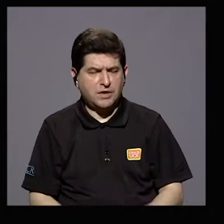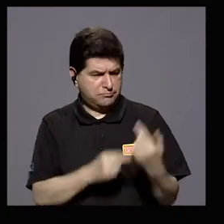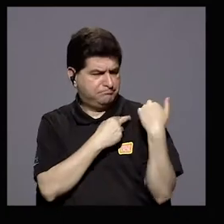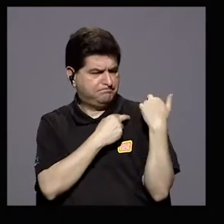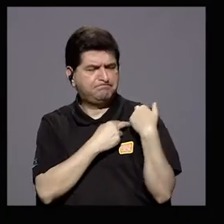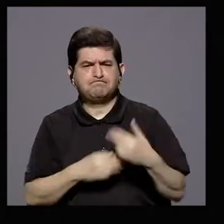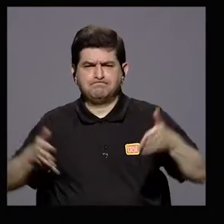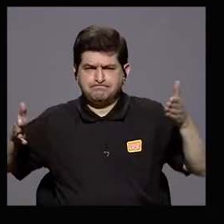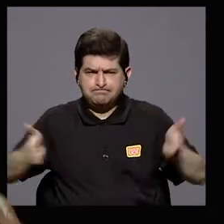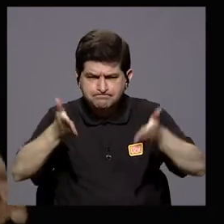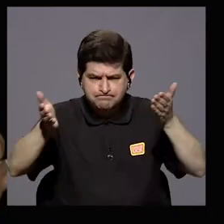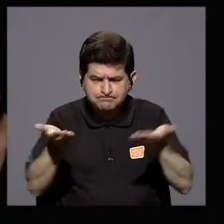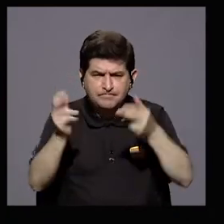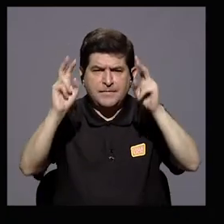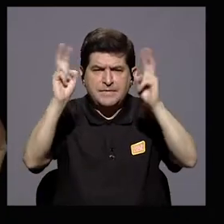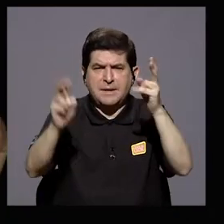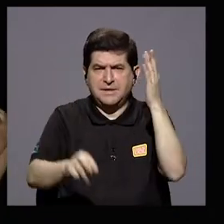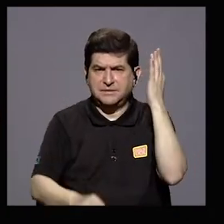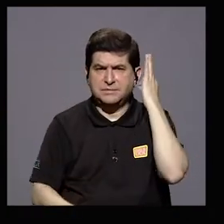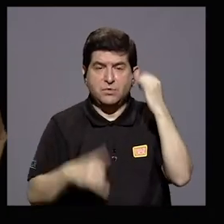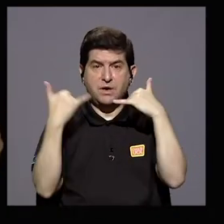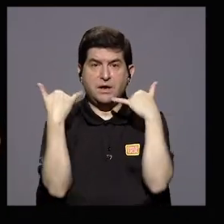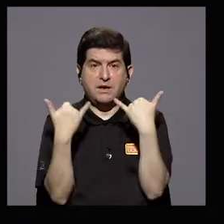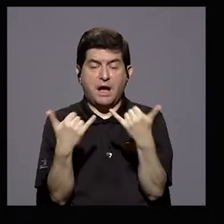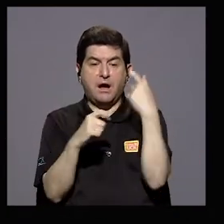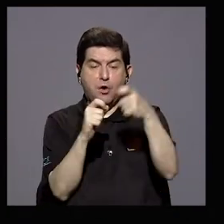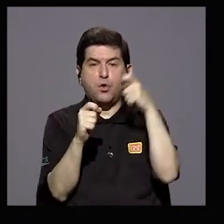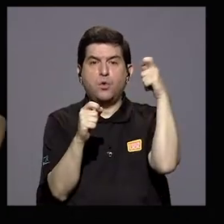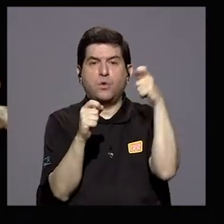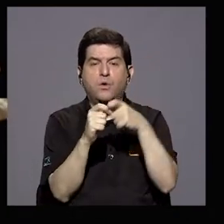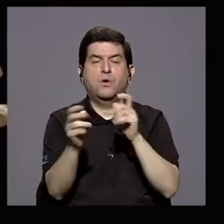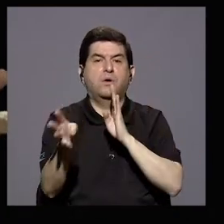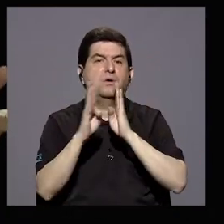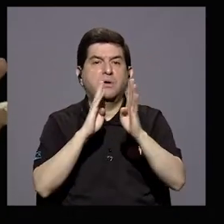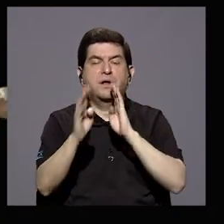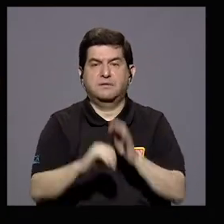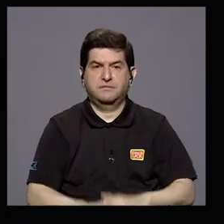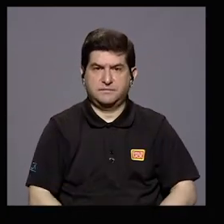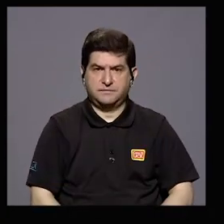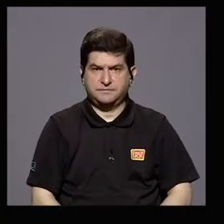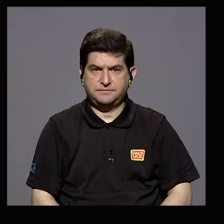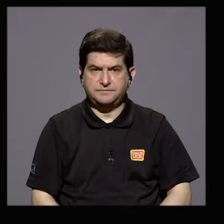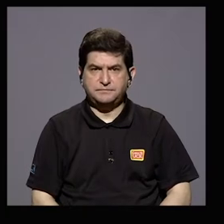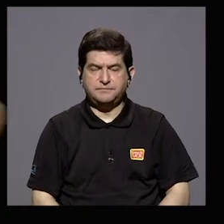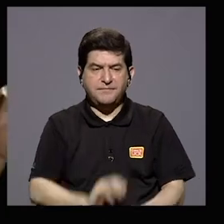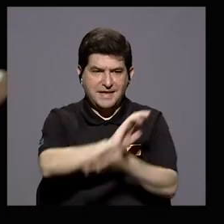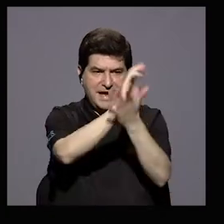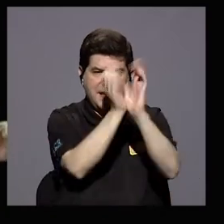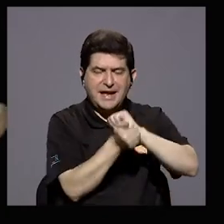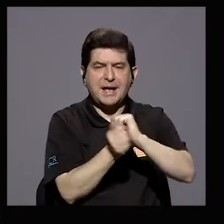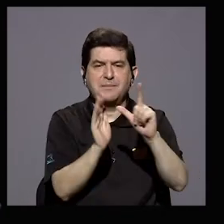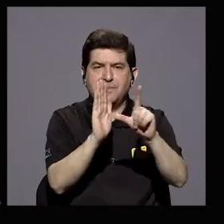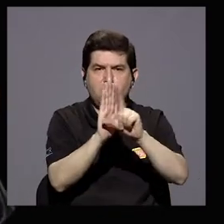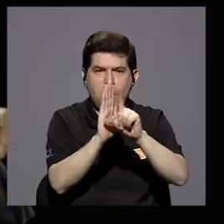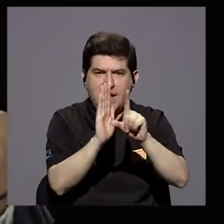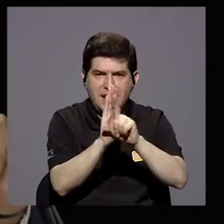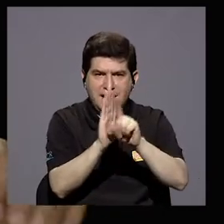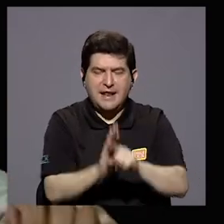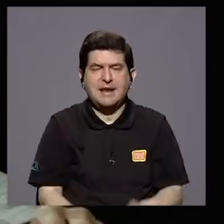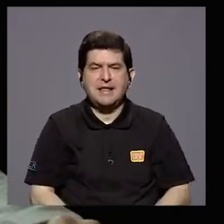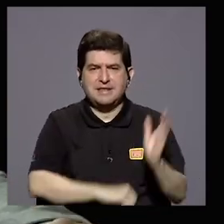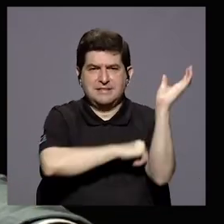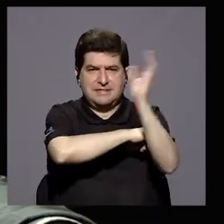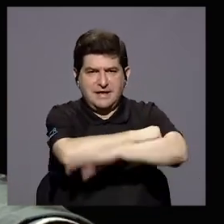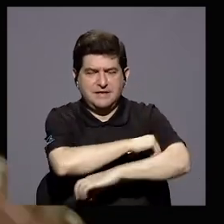promover temas de mujer, y ahora específicamente estábamos hablando de la reforma a la ley de penalización